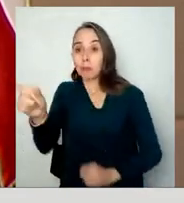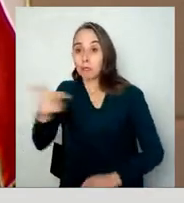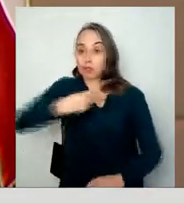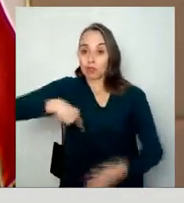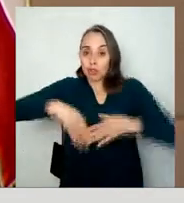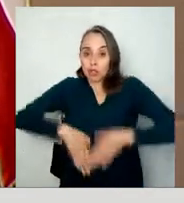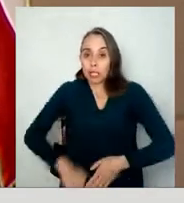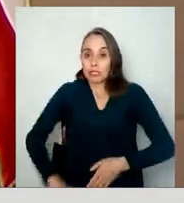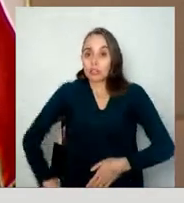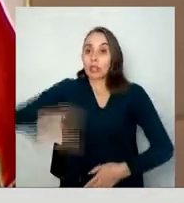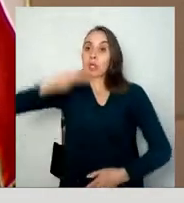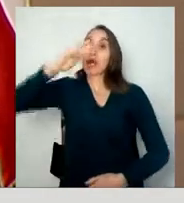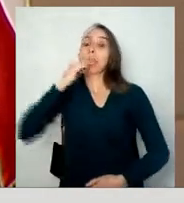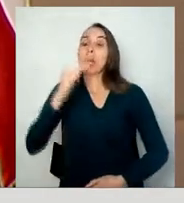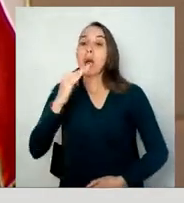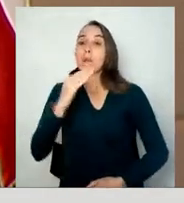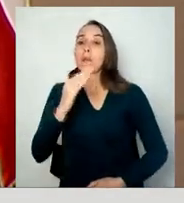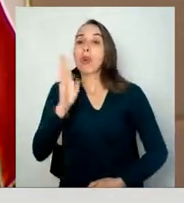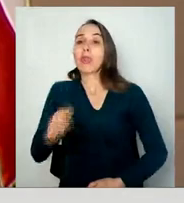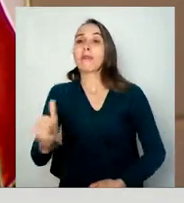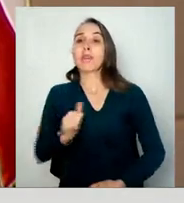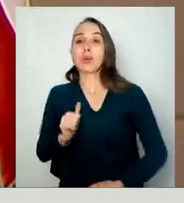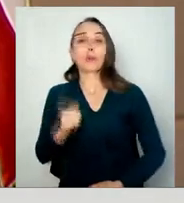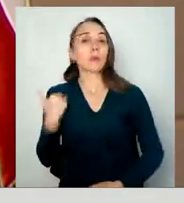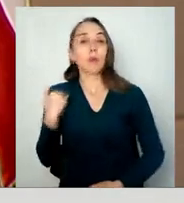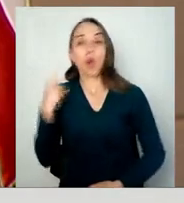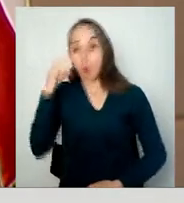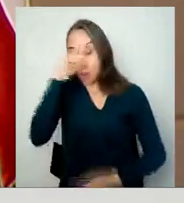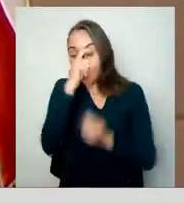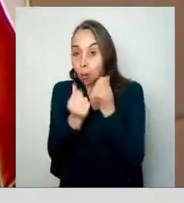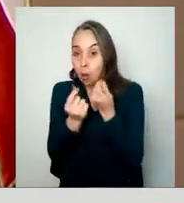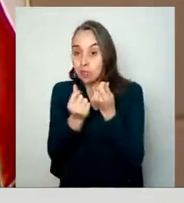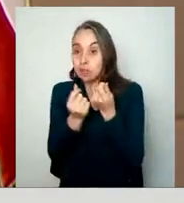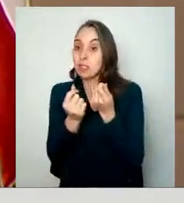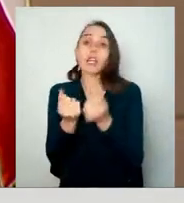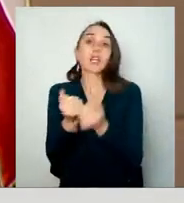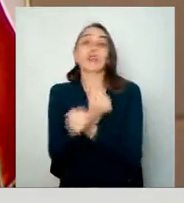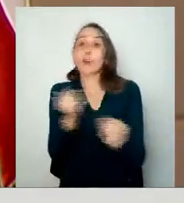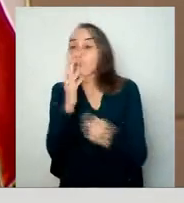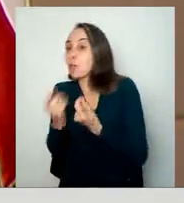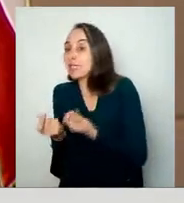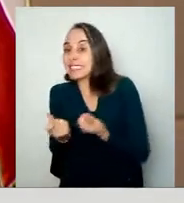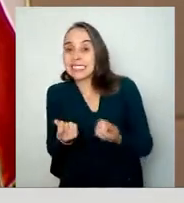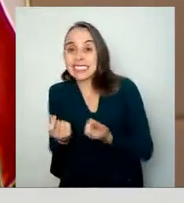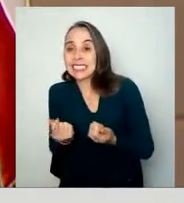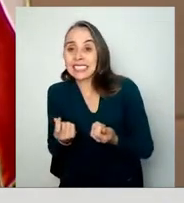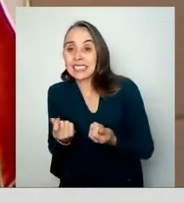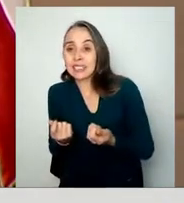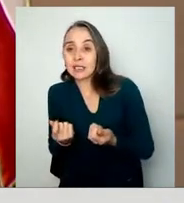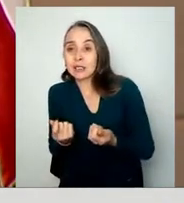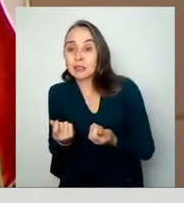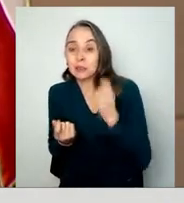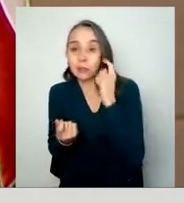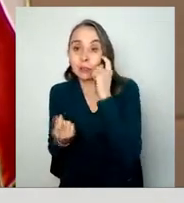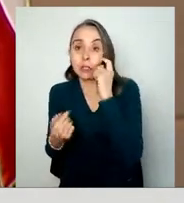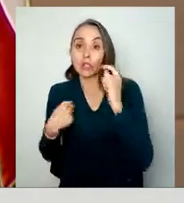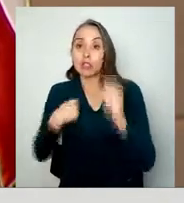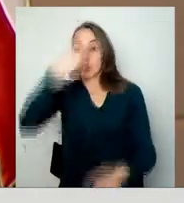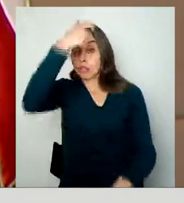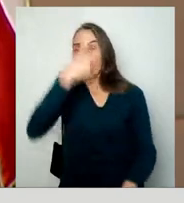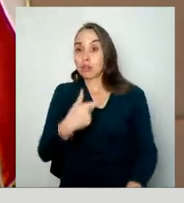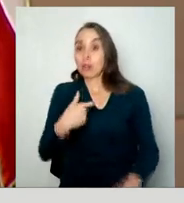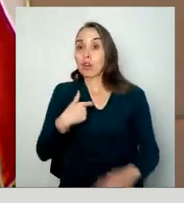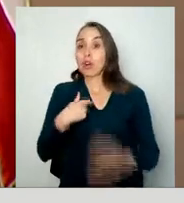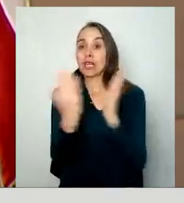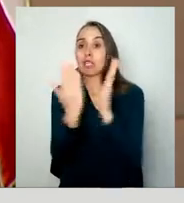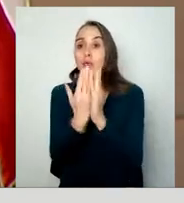debemos cumplir aunque nos cueste aunque las condiciones no estén dadas en mi caso personal también estudié con crédito